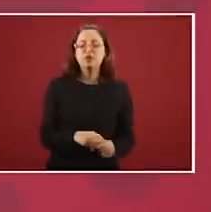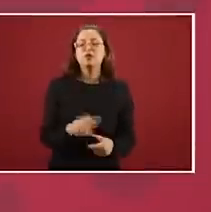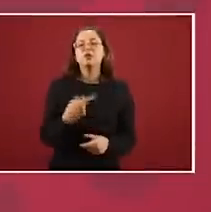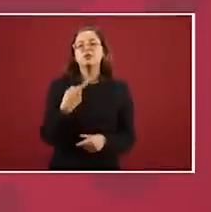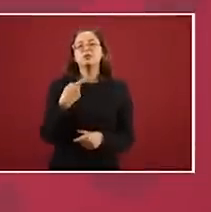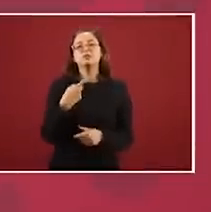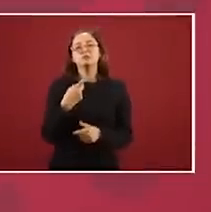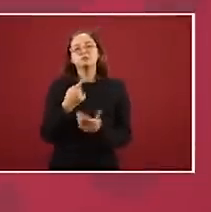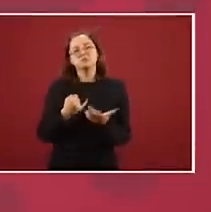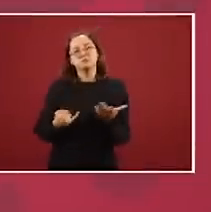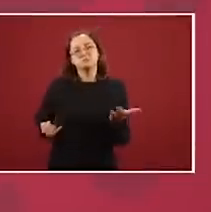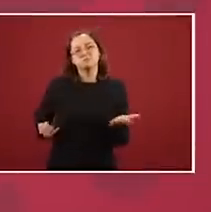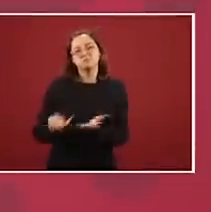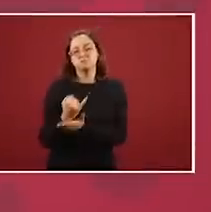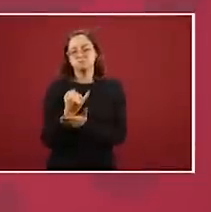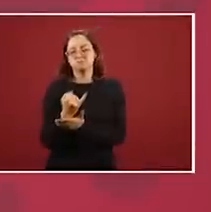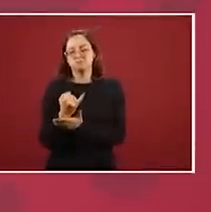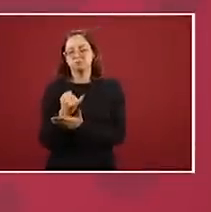decidimos